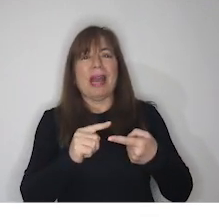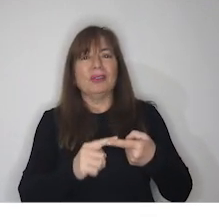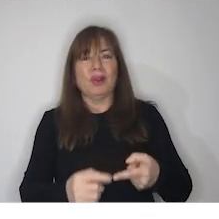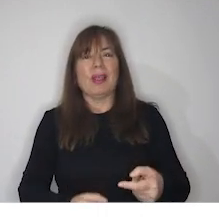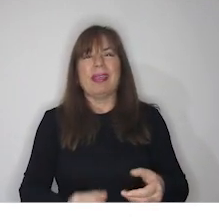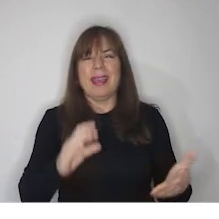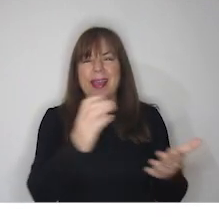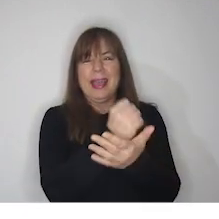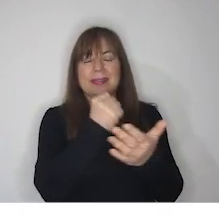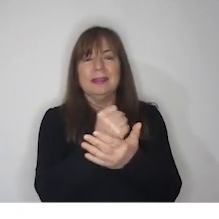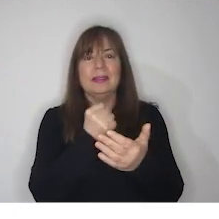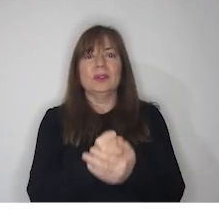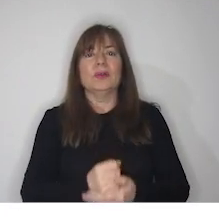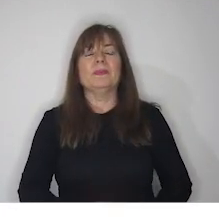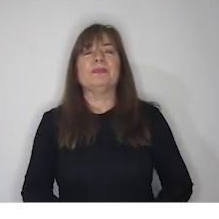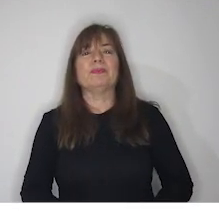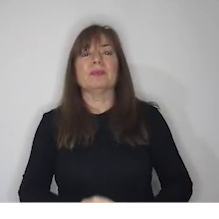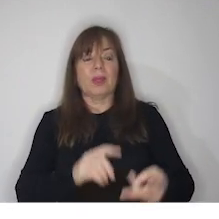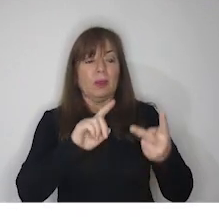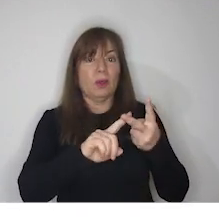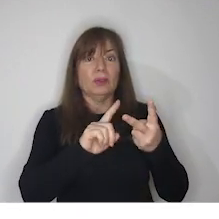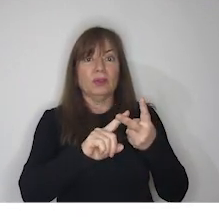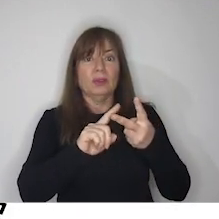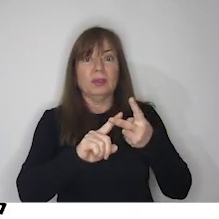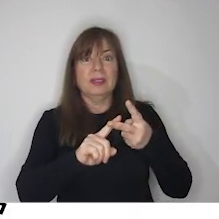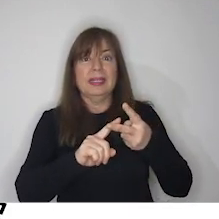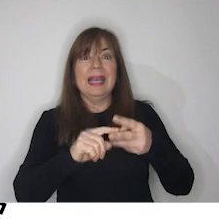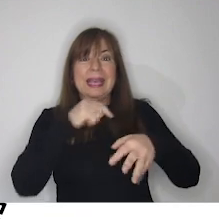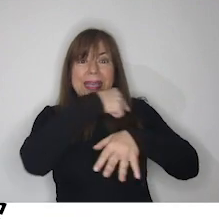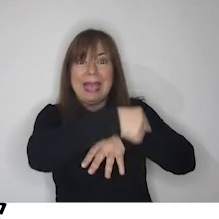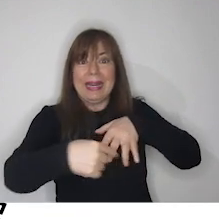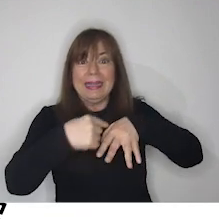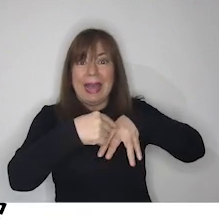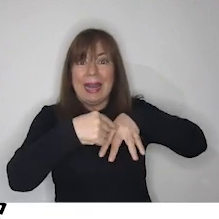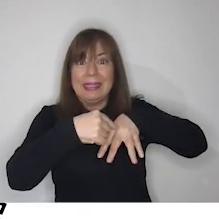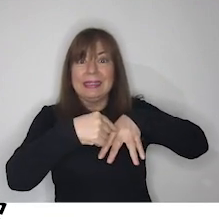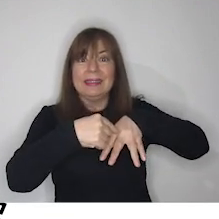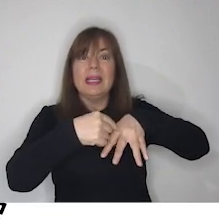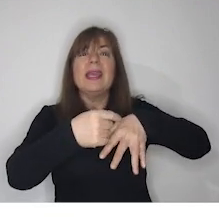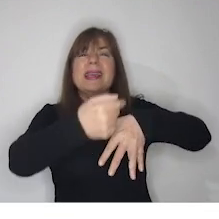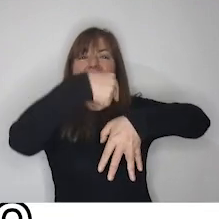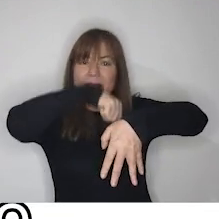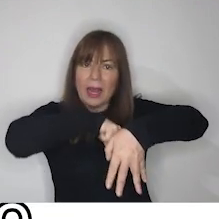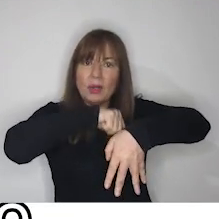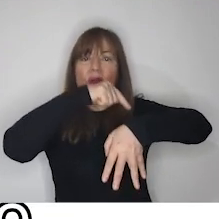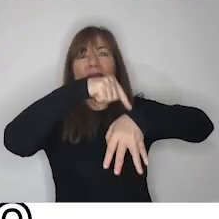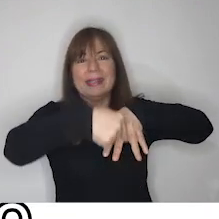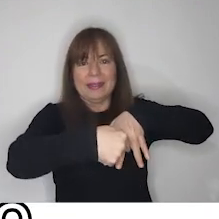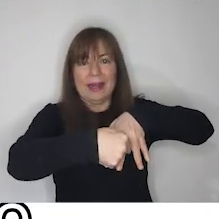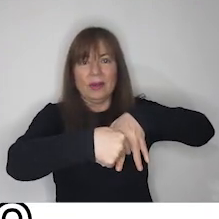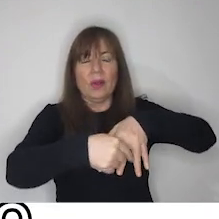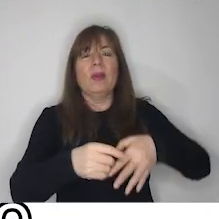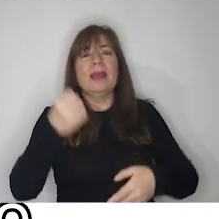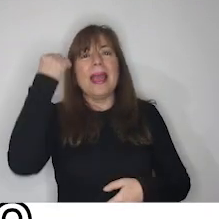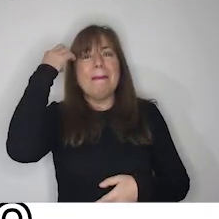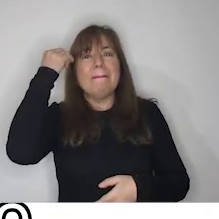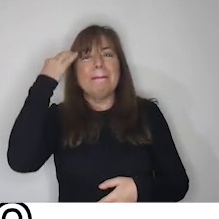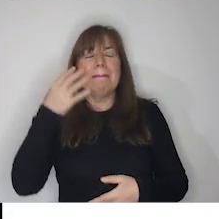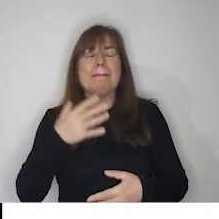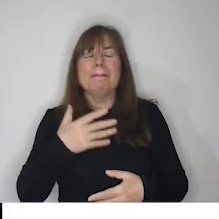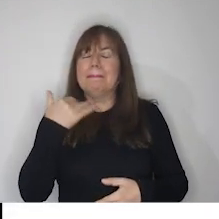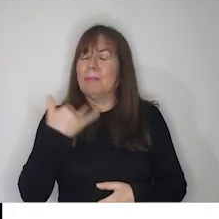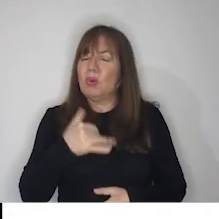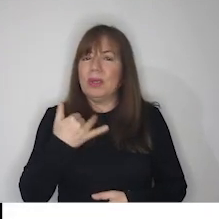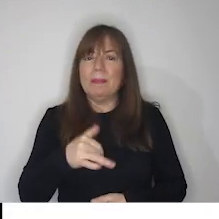1.2 Genitales externos e internos. Es tiempo de aprender sobre tus genitales, Como eres adolescente es probable que